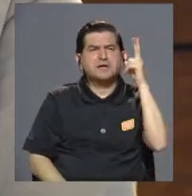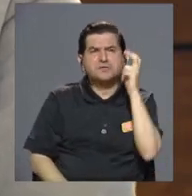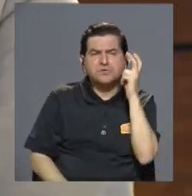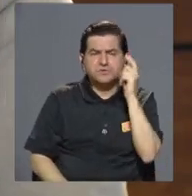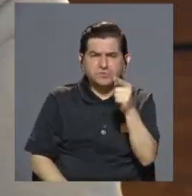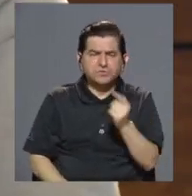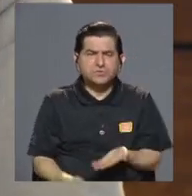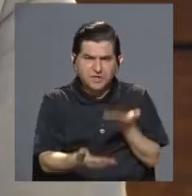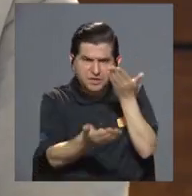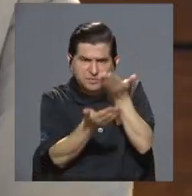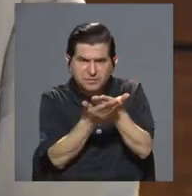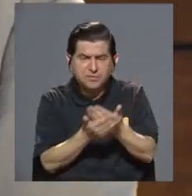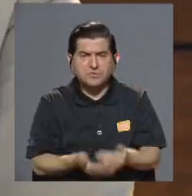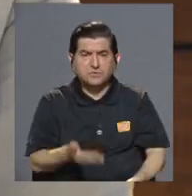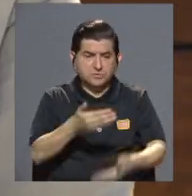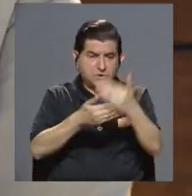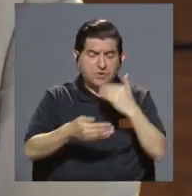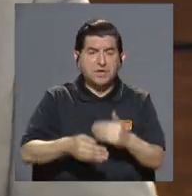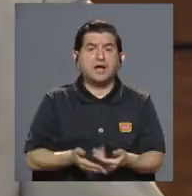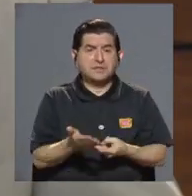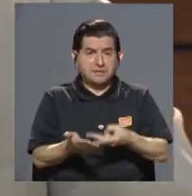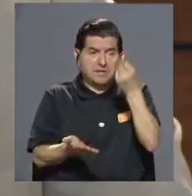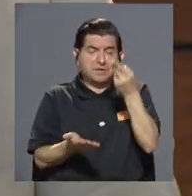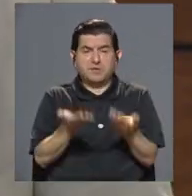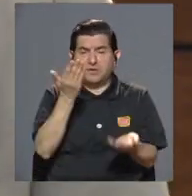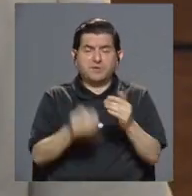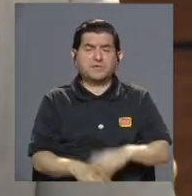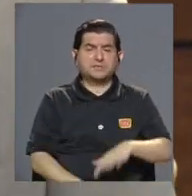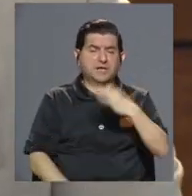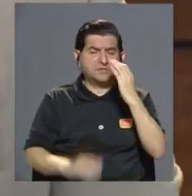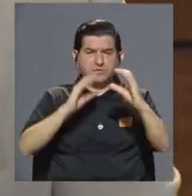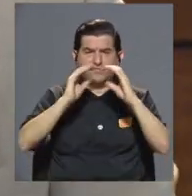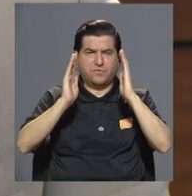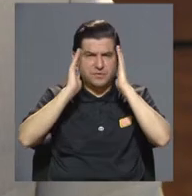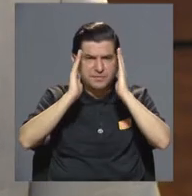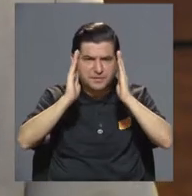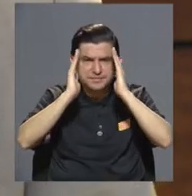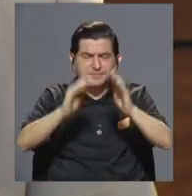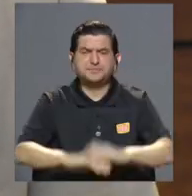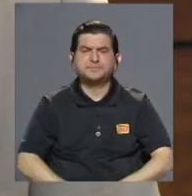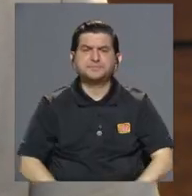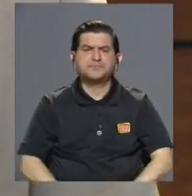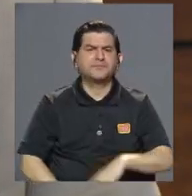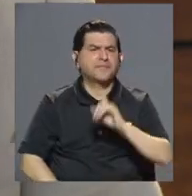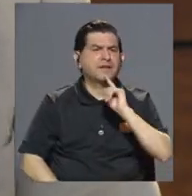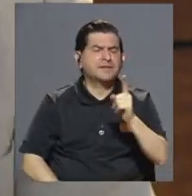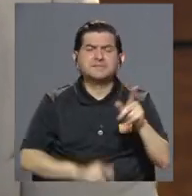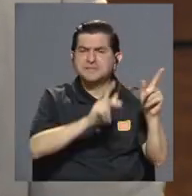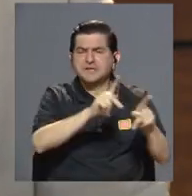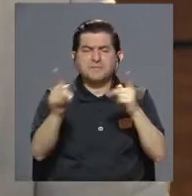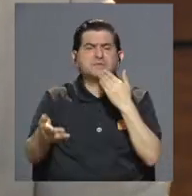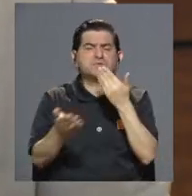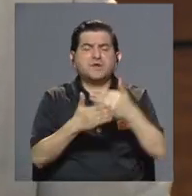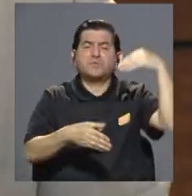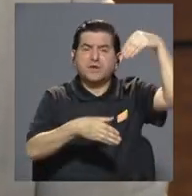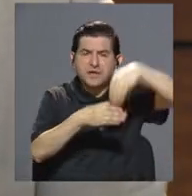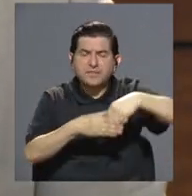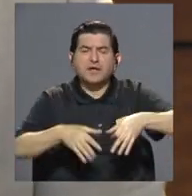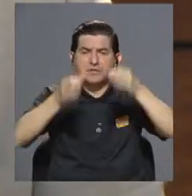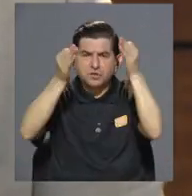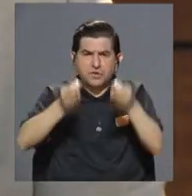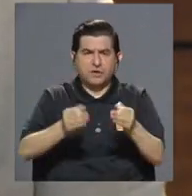que hay algo que usted dijo ahora que me parece que es muy valioso, que tal vez los medios no lo han puesto tanto en la mesa. Y usted dijo que hay mucha gente buena allá adentro en la Corte.